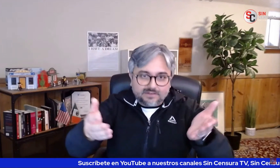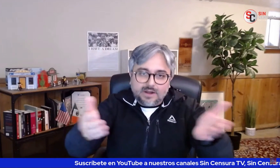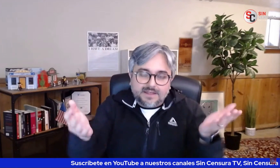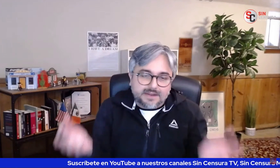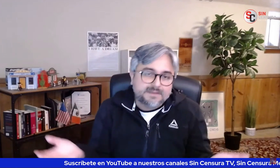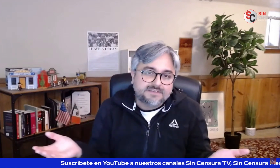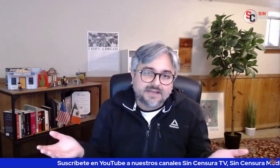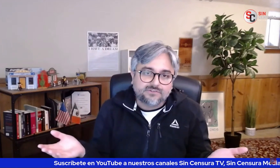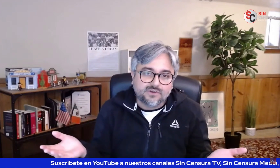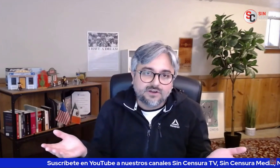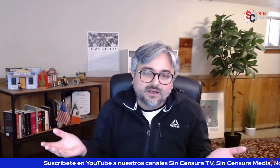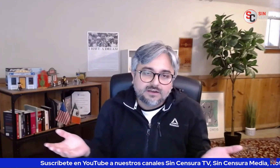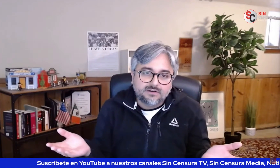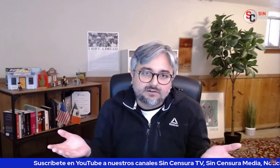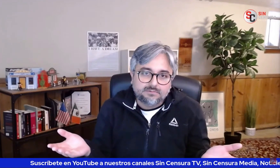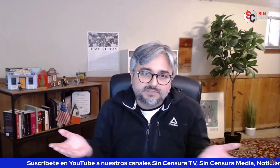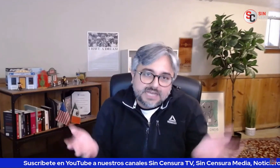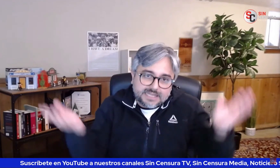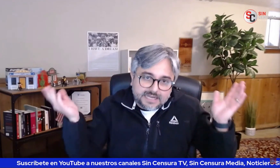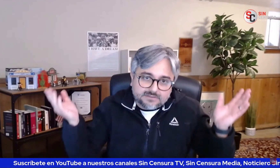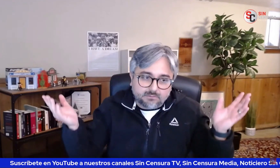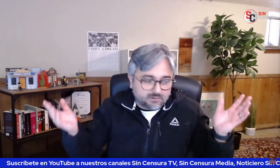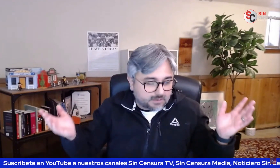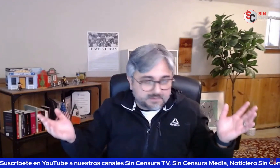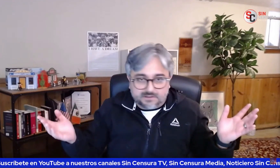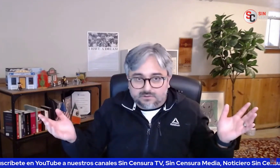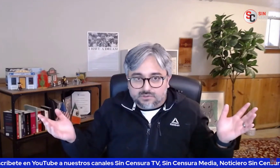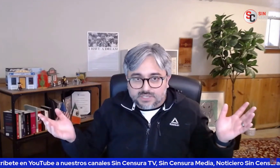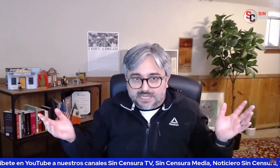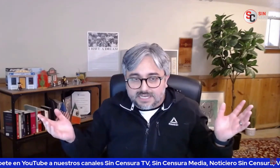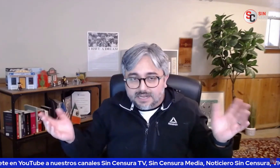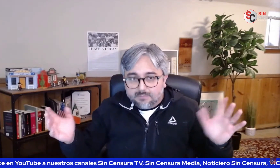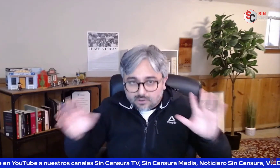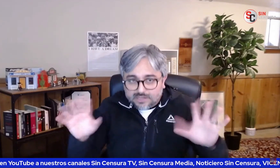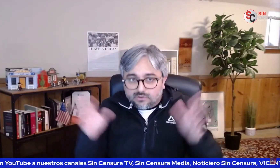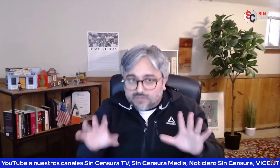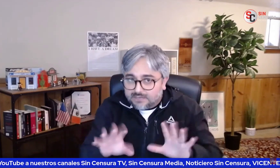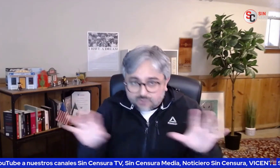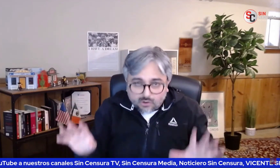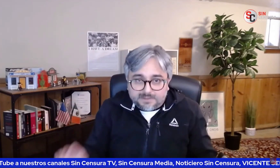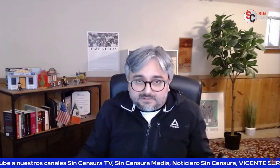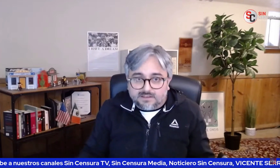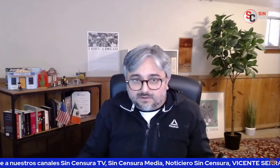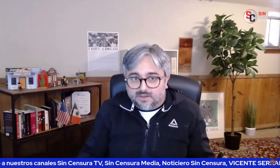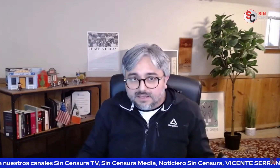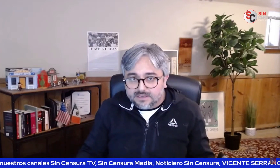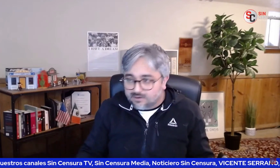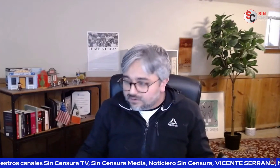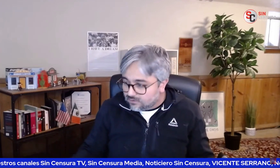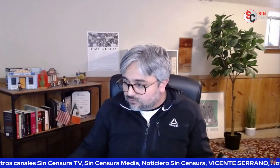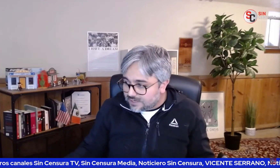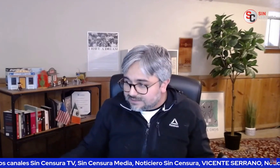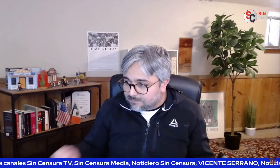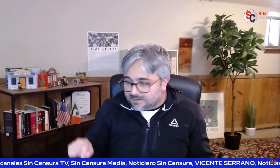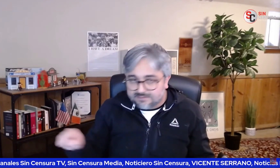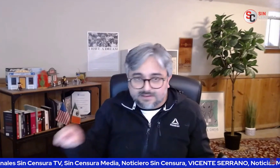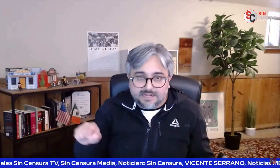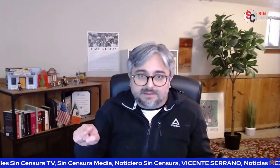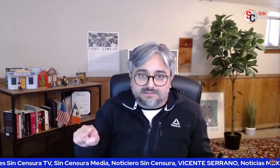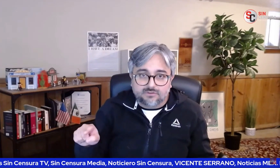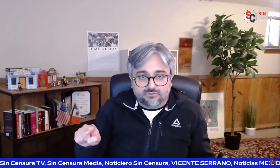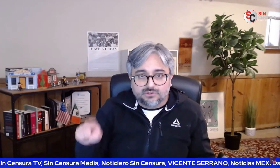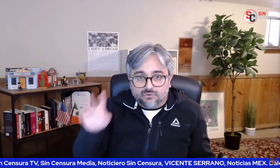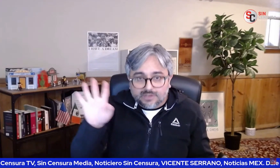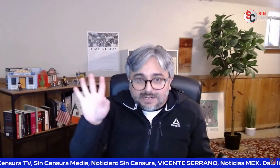poder presentar una verdadera investigación, no chingaderas como lo que presentó Sheridan. Por lo tanto, sí, estoy convencido que lo que nos falta para